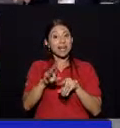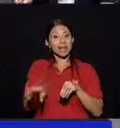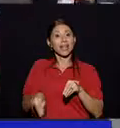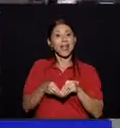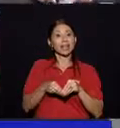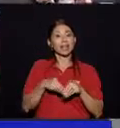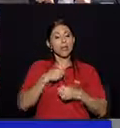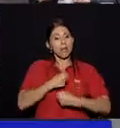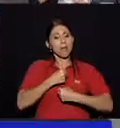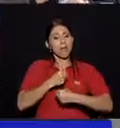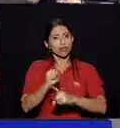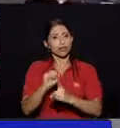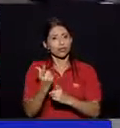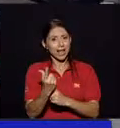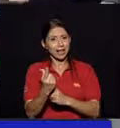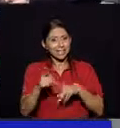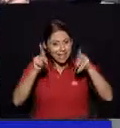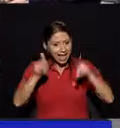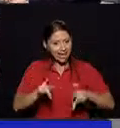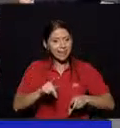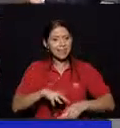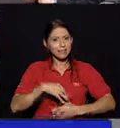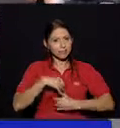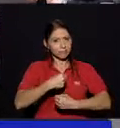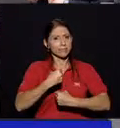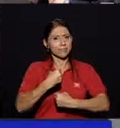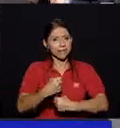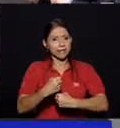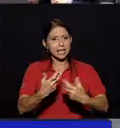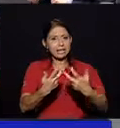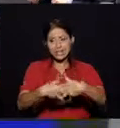movimientos sociales, la gente está en la calle, sectores empresariales,